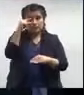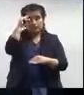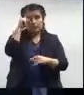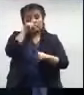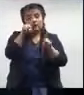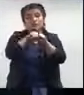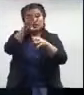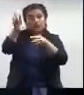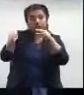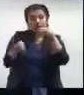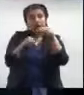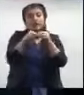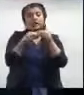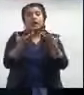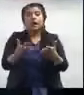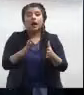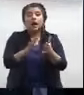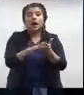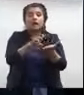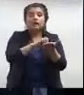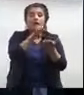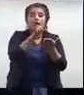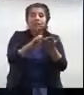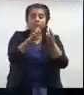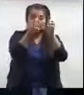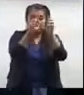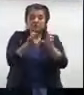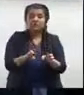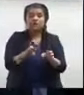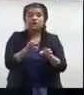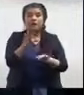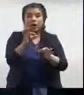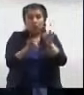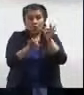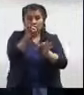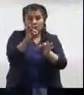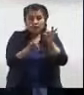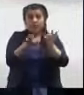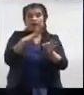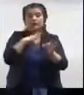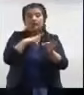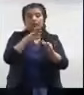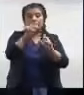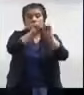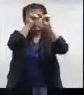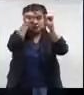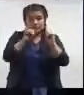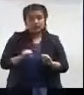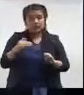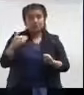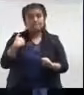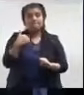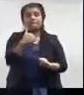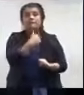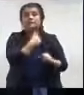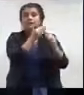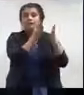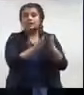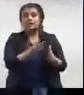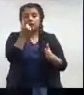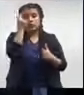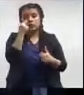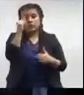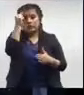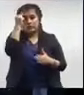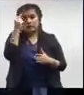incluye al registro de las personas jurídicas dentro de la estructura orgánica del Ministerio de